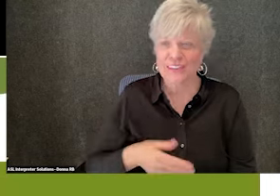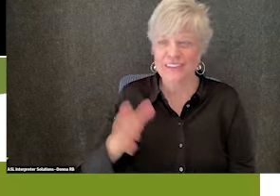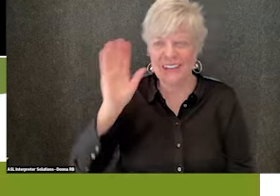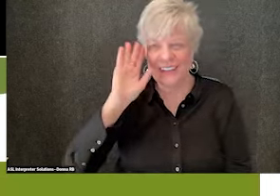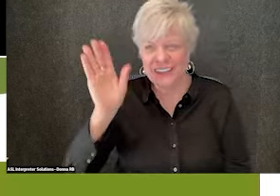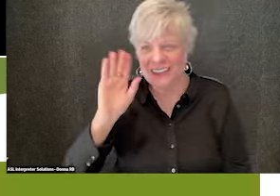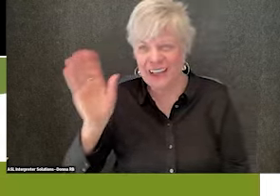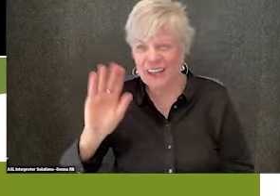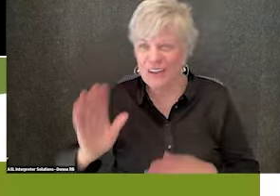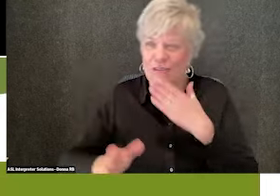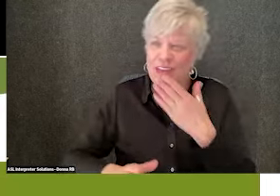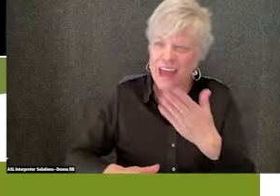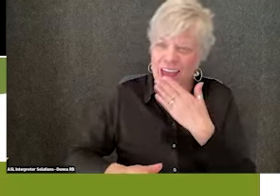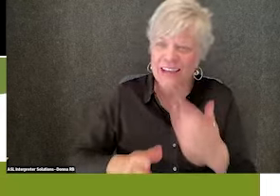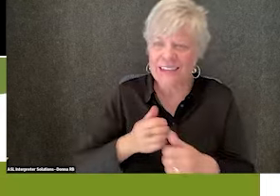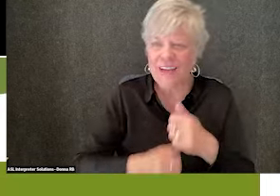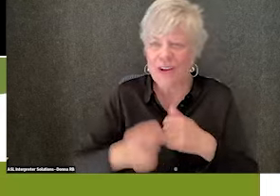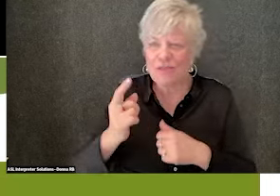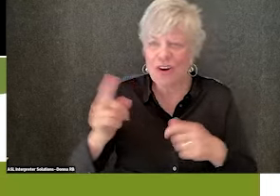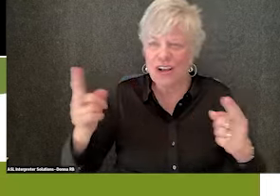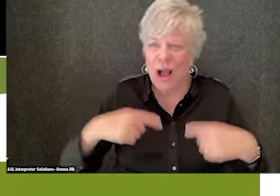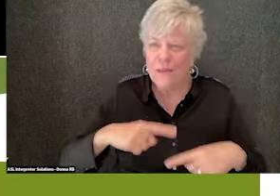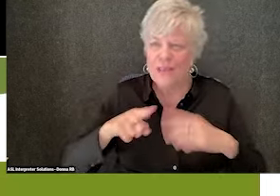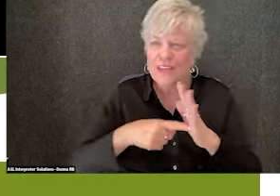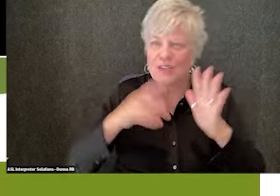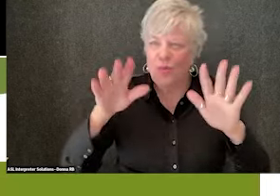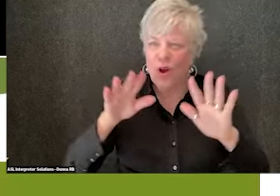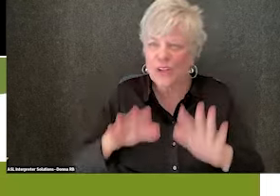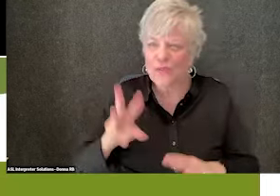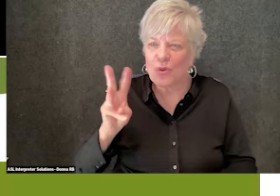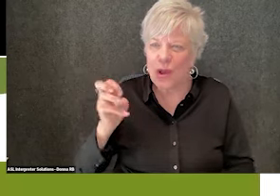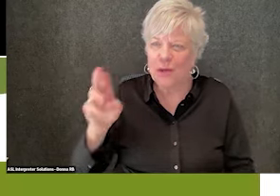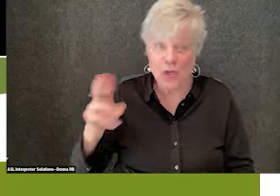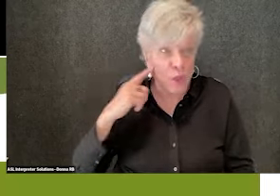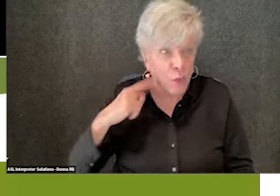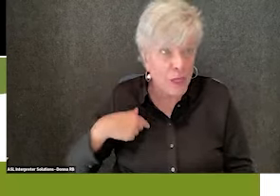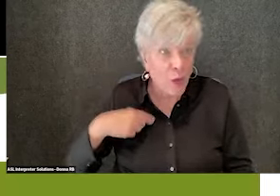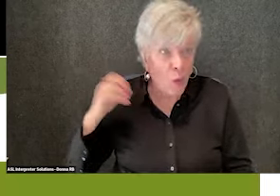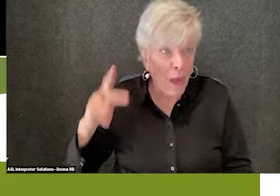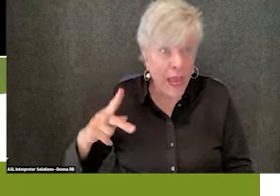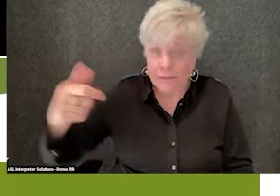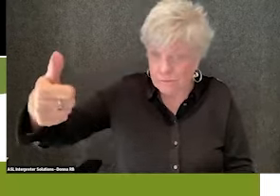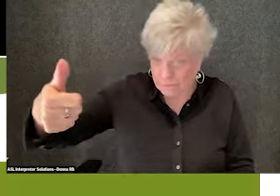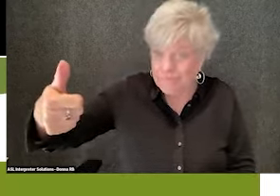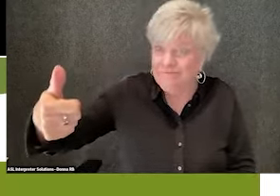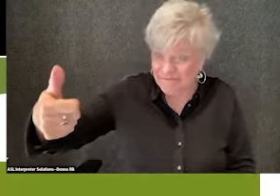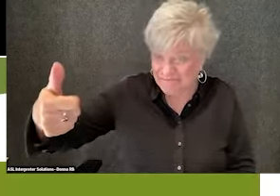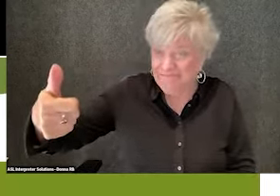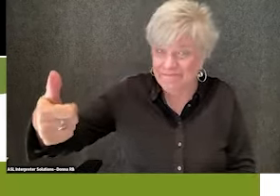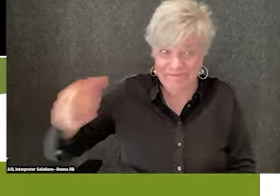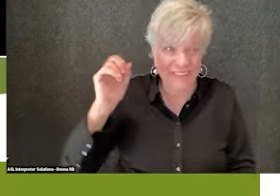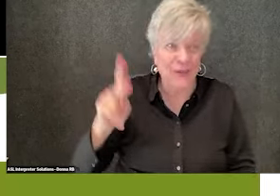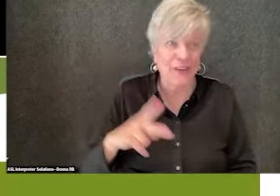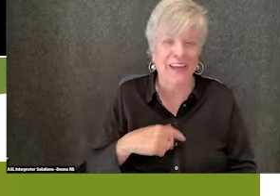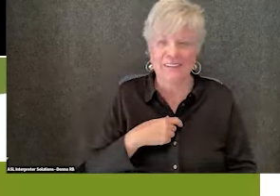Como dijo Phil, yo soy Jordan. Yo soy de Arvindale, Wisconsin. Trabajo en la